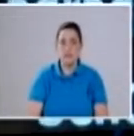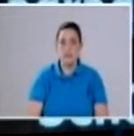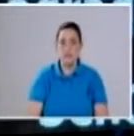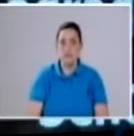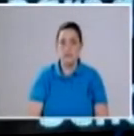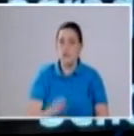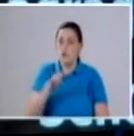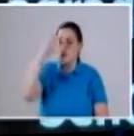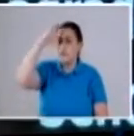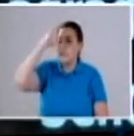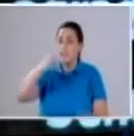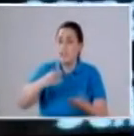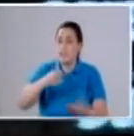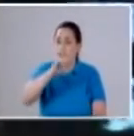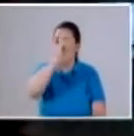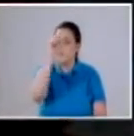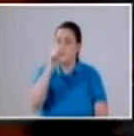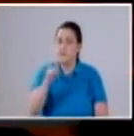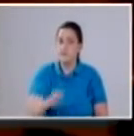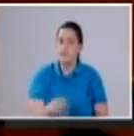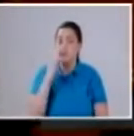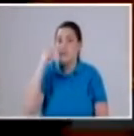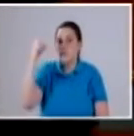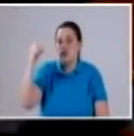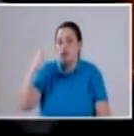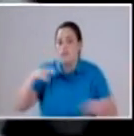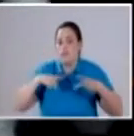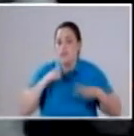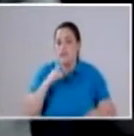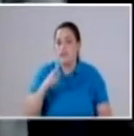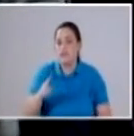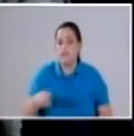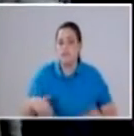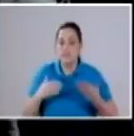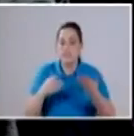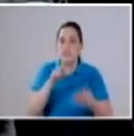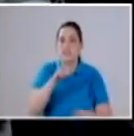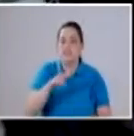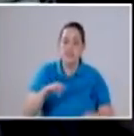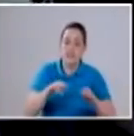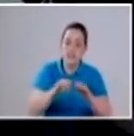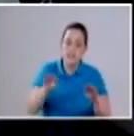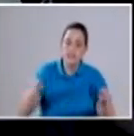¿Seguro? Hermano, pero el Señor había dicho que les iba a dar Canaán.